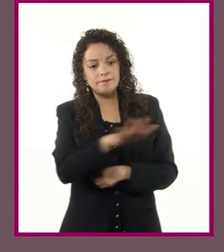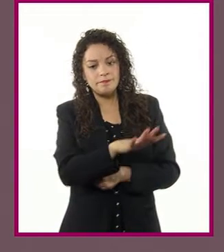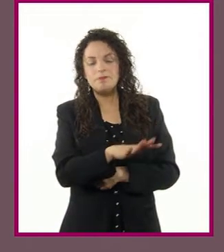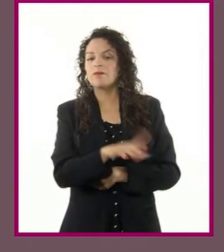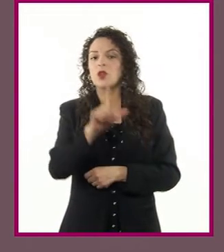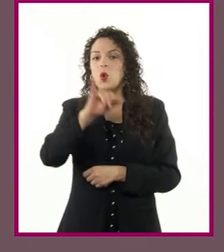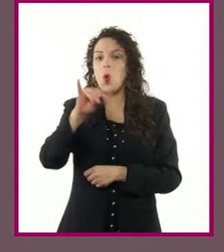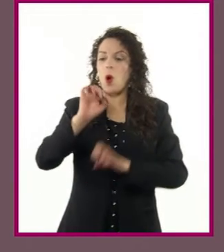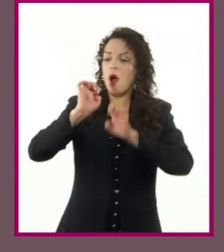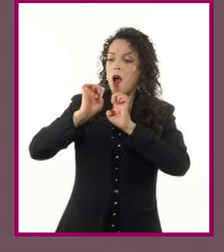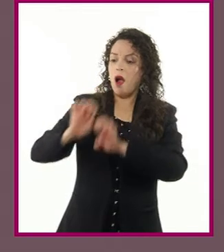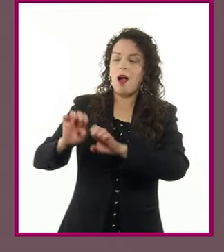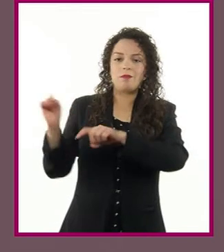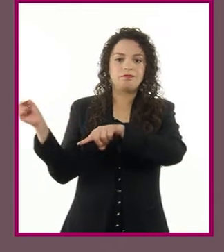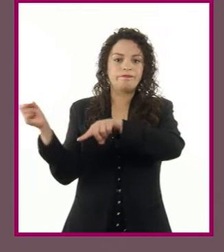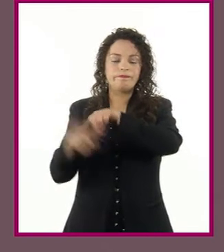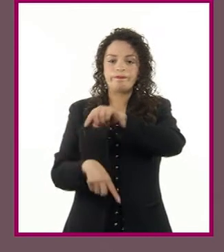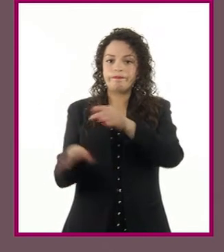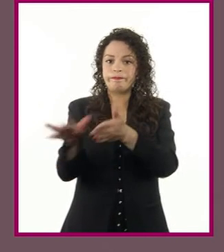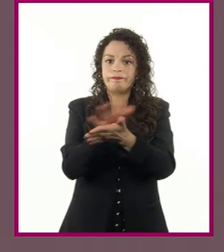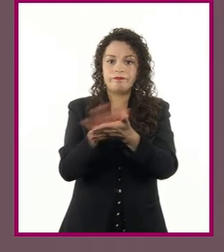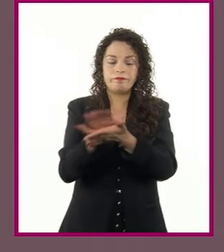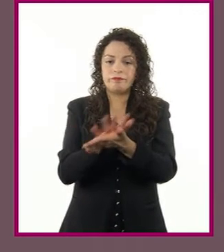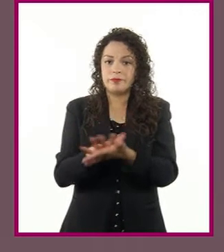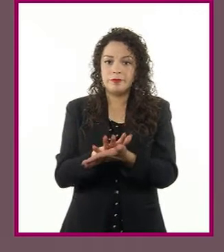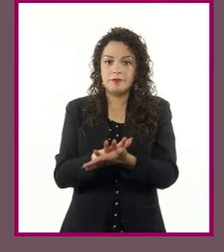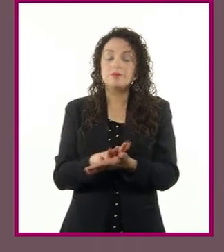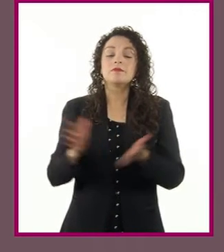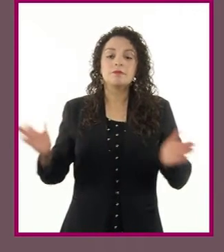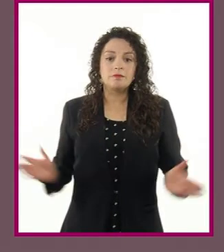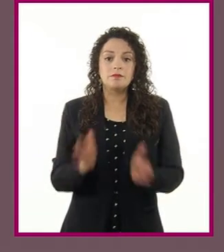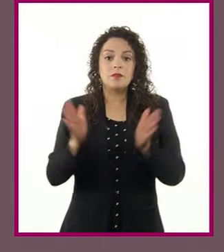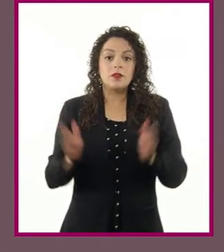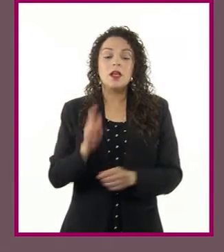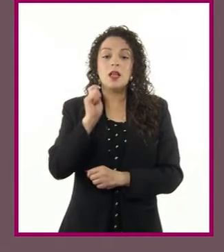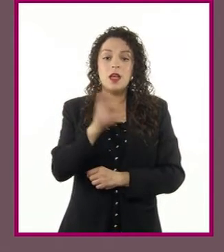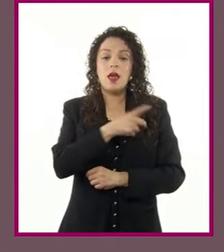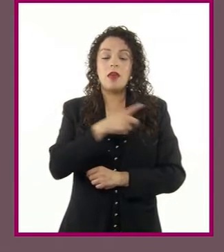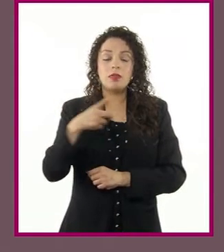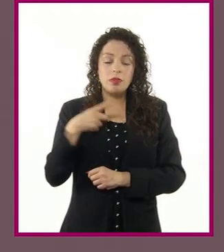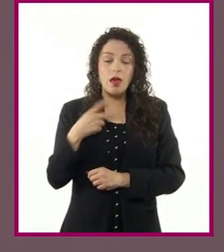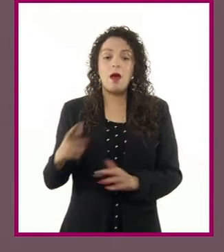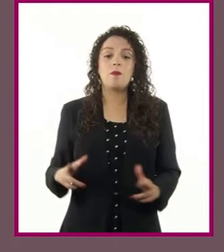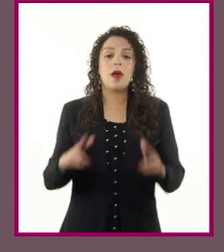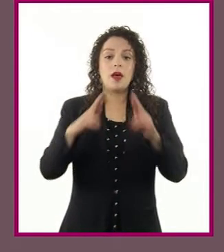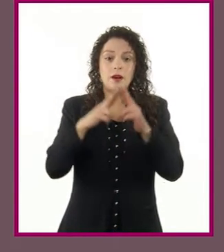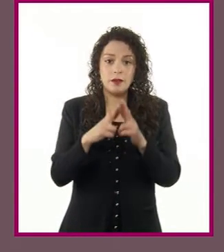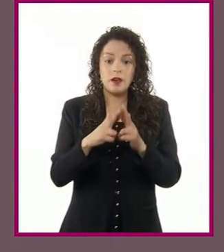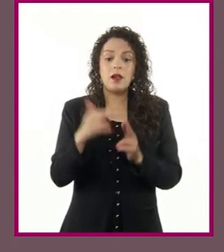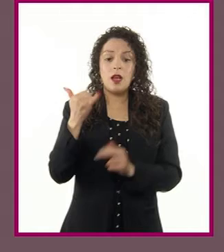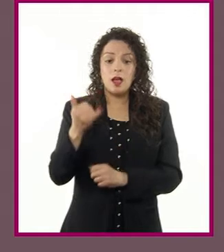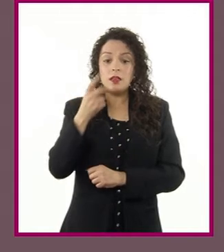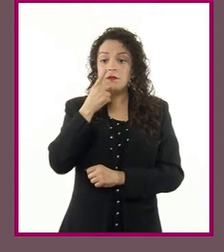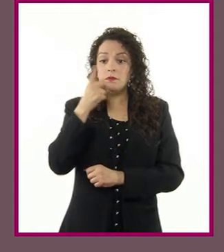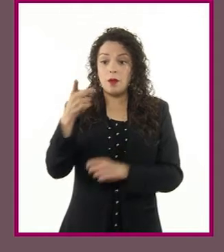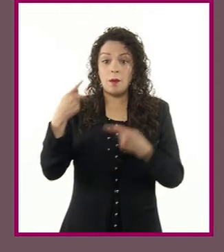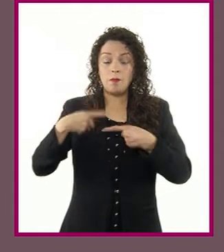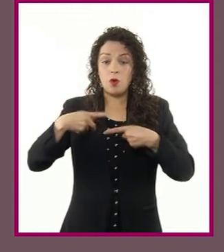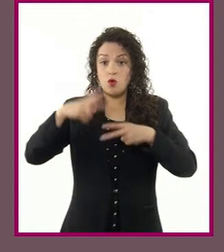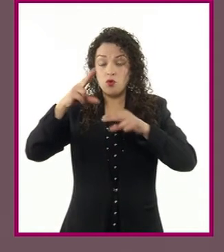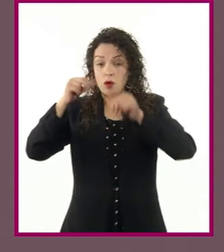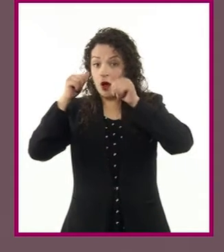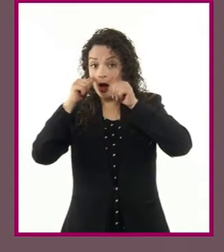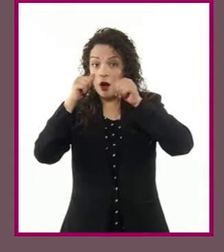los privilegios de la corte. Promovió la tolerancia religiosa y suprimió las órdenes religiosas que no estuvieran